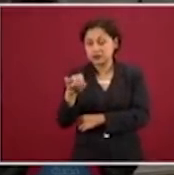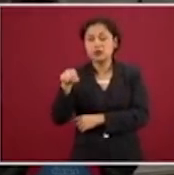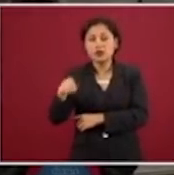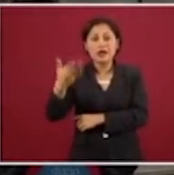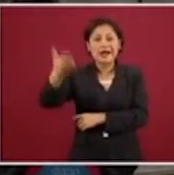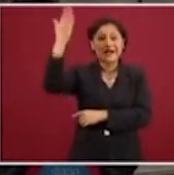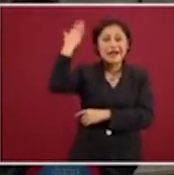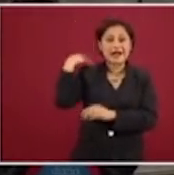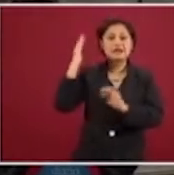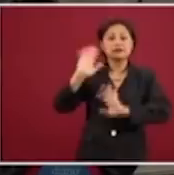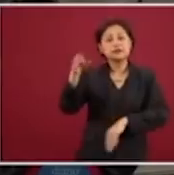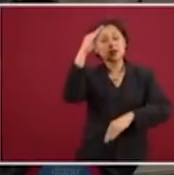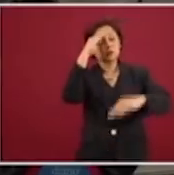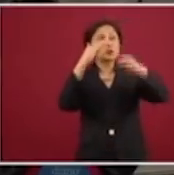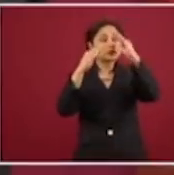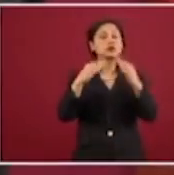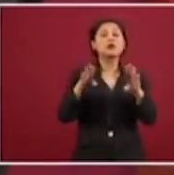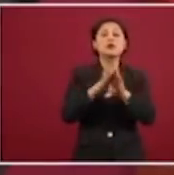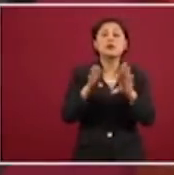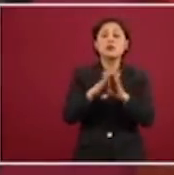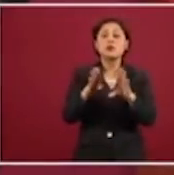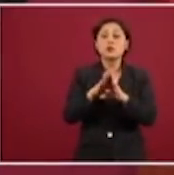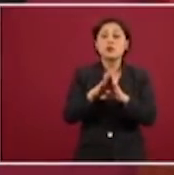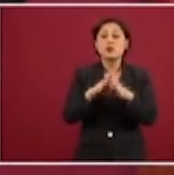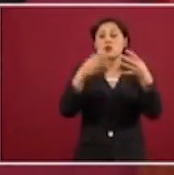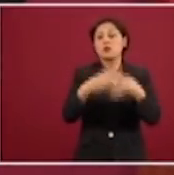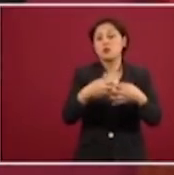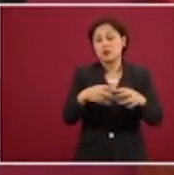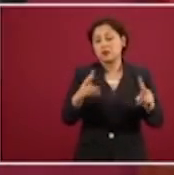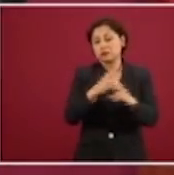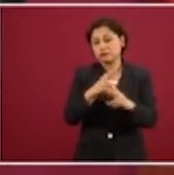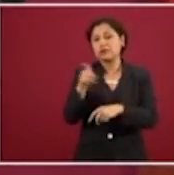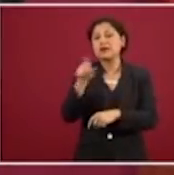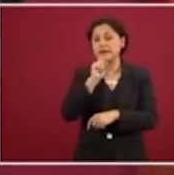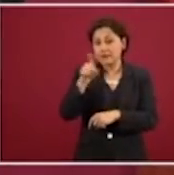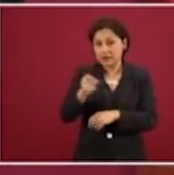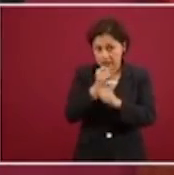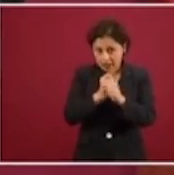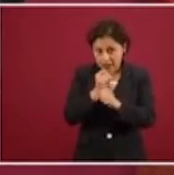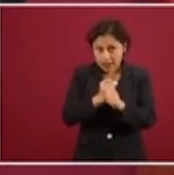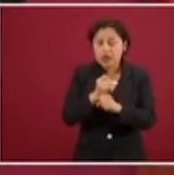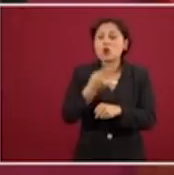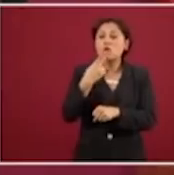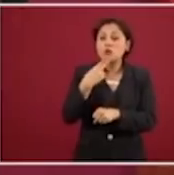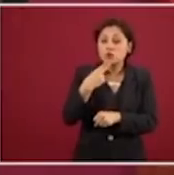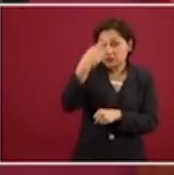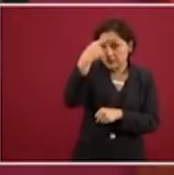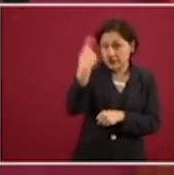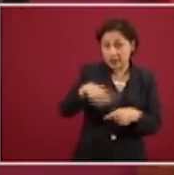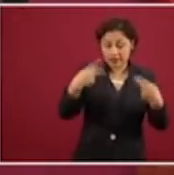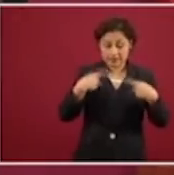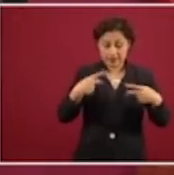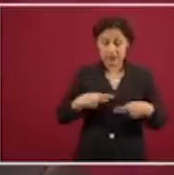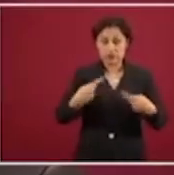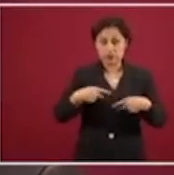años, que incluso ya estaba en uso, si no clínico, por lo menos experimental, en seres vivos. El